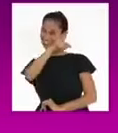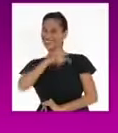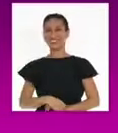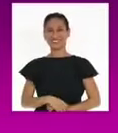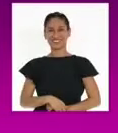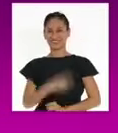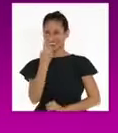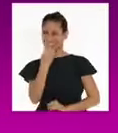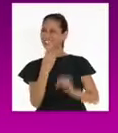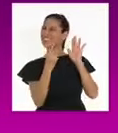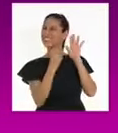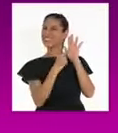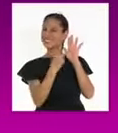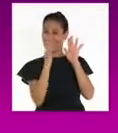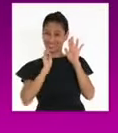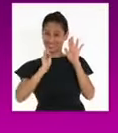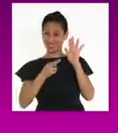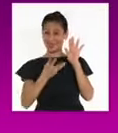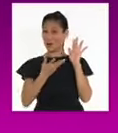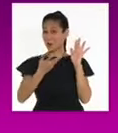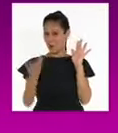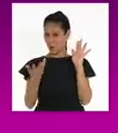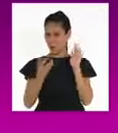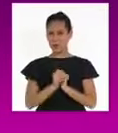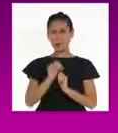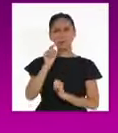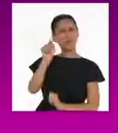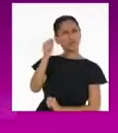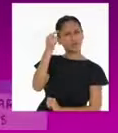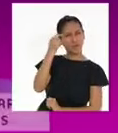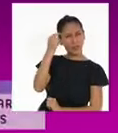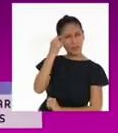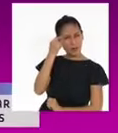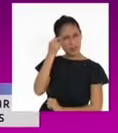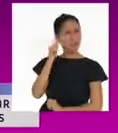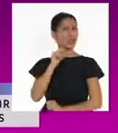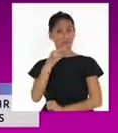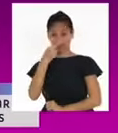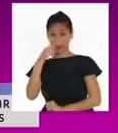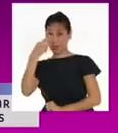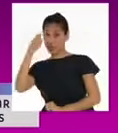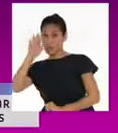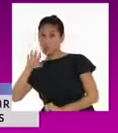¿Qué te parece, Valentín? ¿Cómo son las respuestas que dieron los familiares de Andrés?